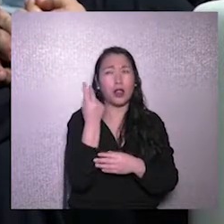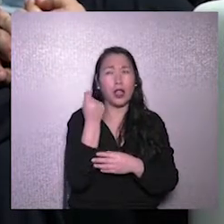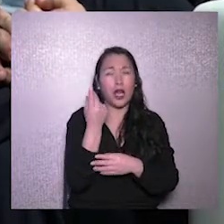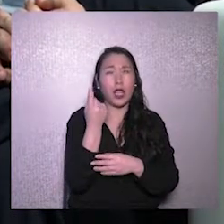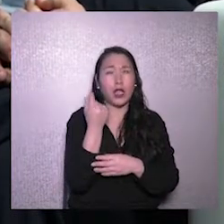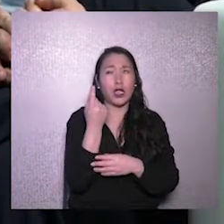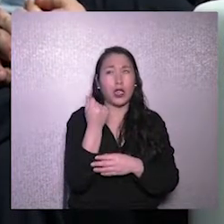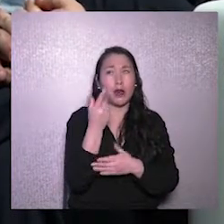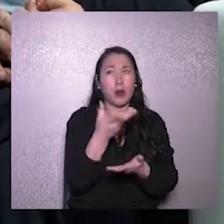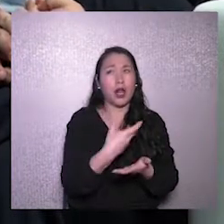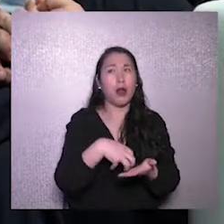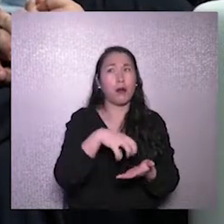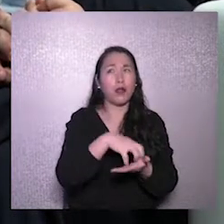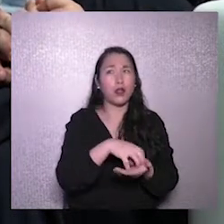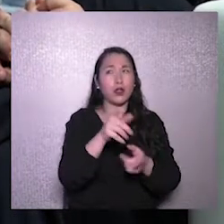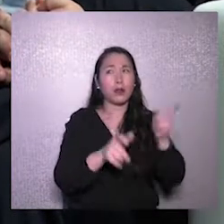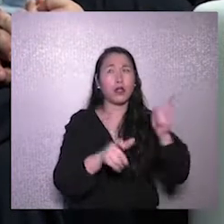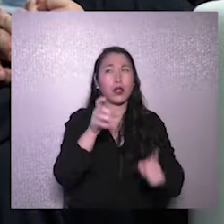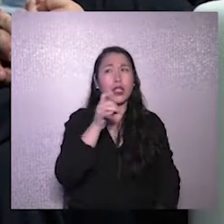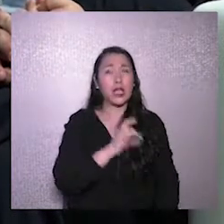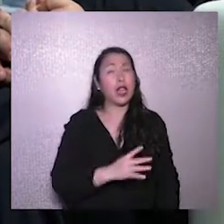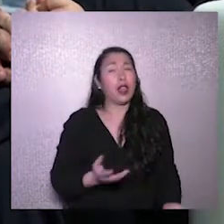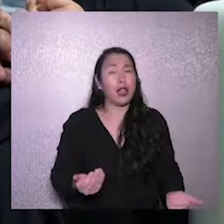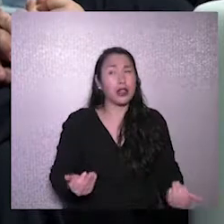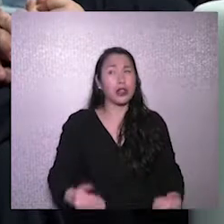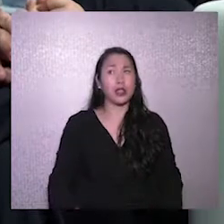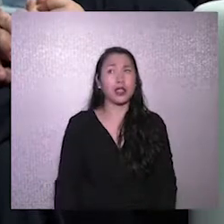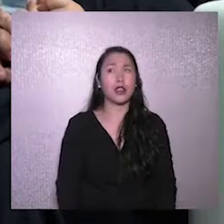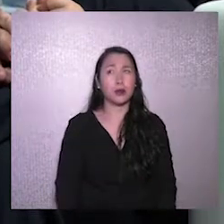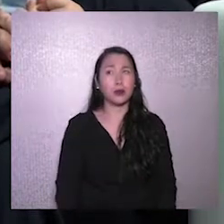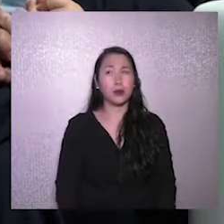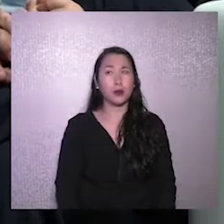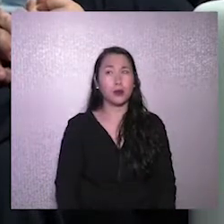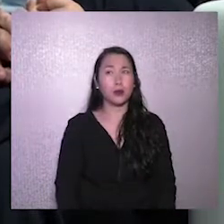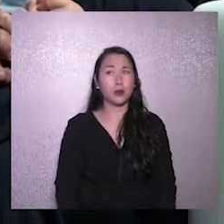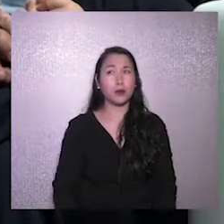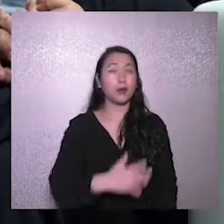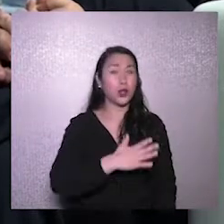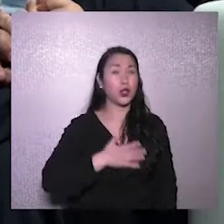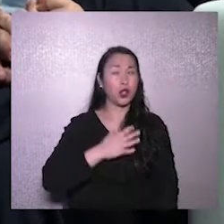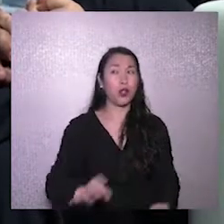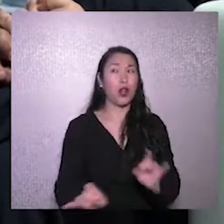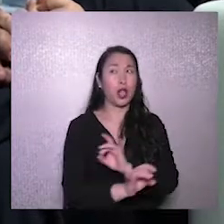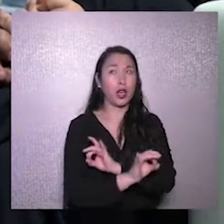a la población chilena la atención que amerita. Quiero aclarar que